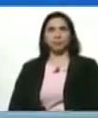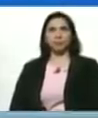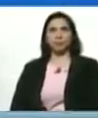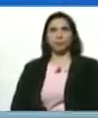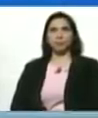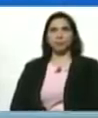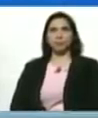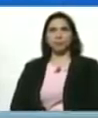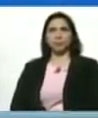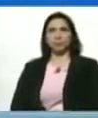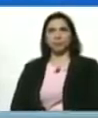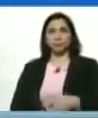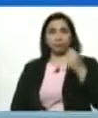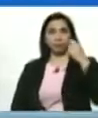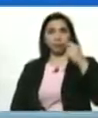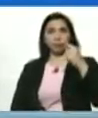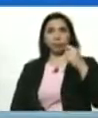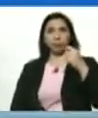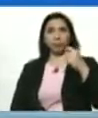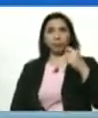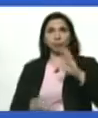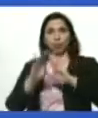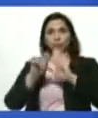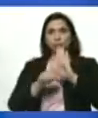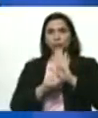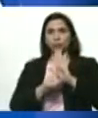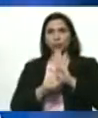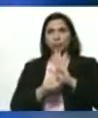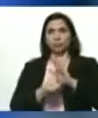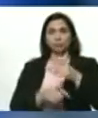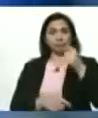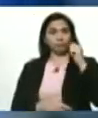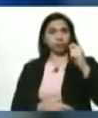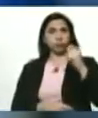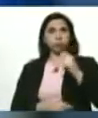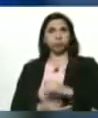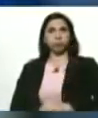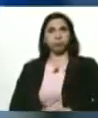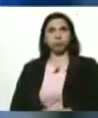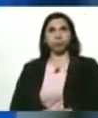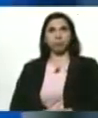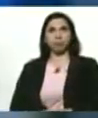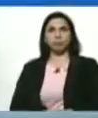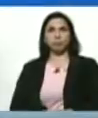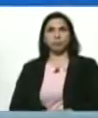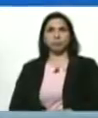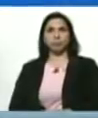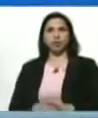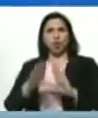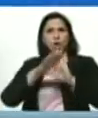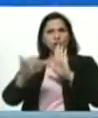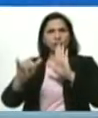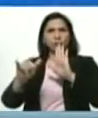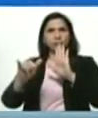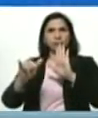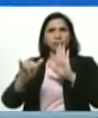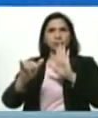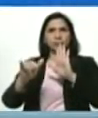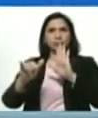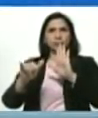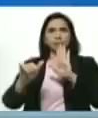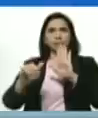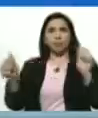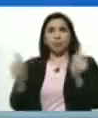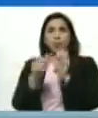la carta ganadora la carta magna la constitución de la república bolivariana de venezuela constituyentes y con la